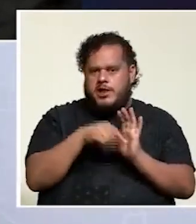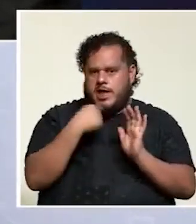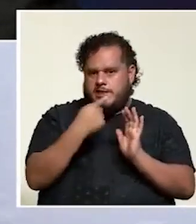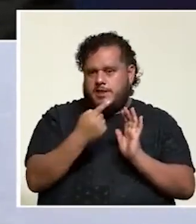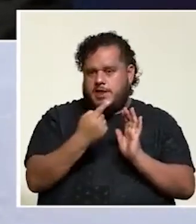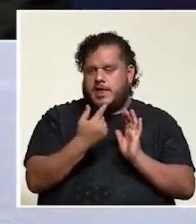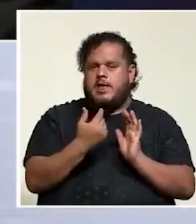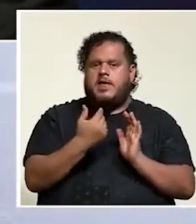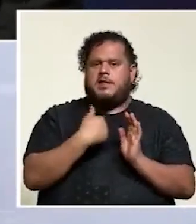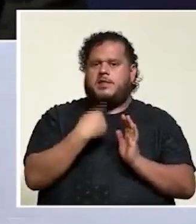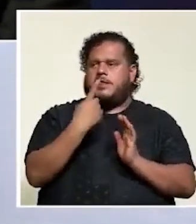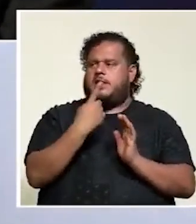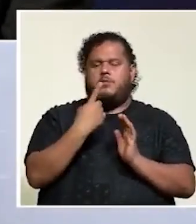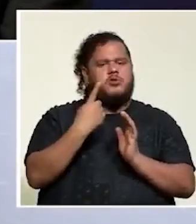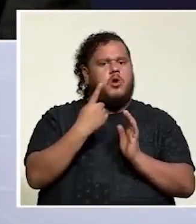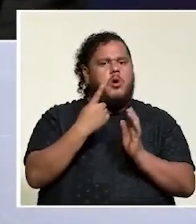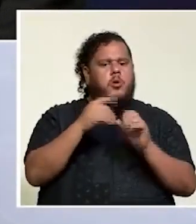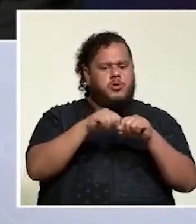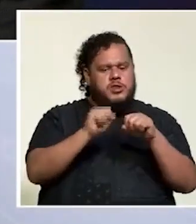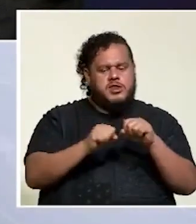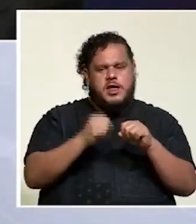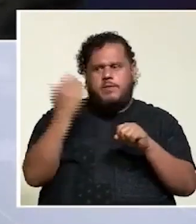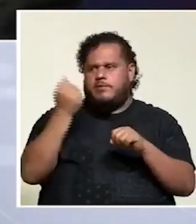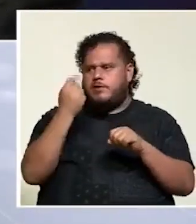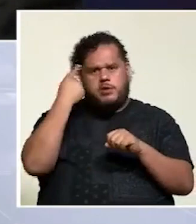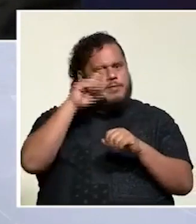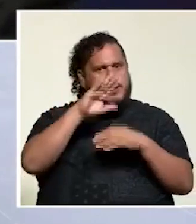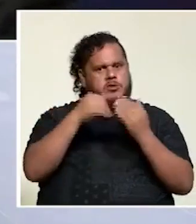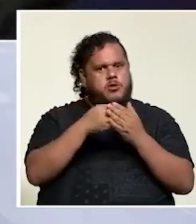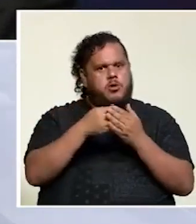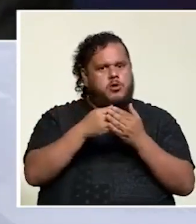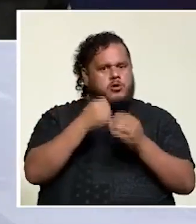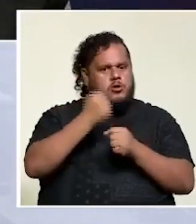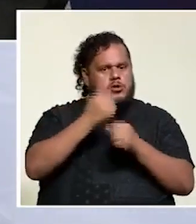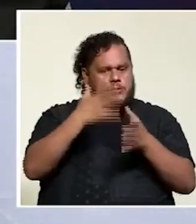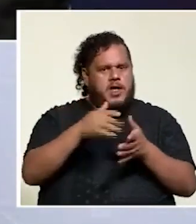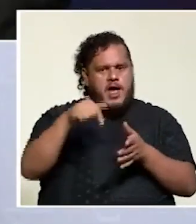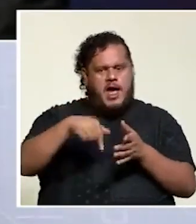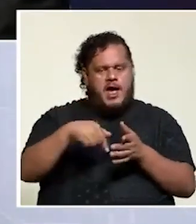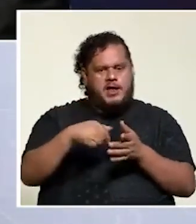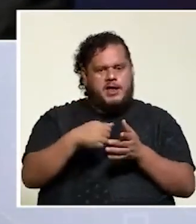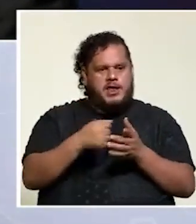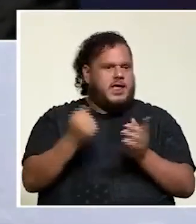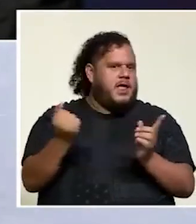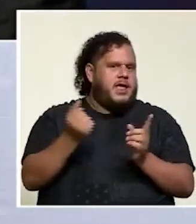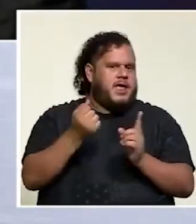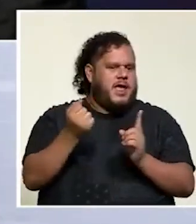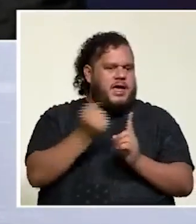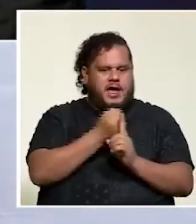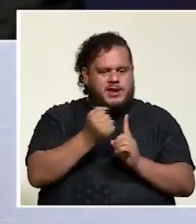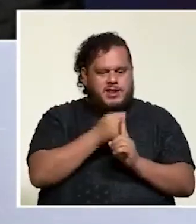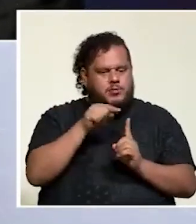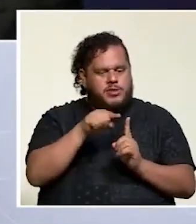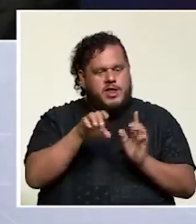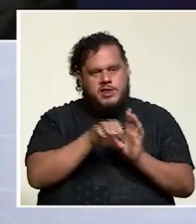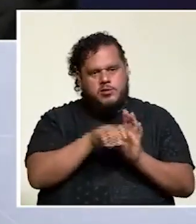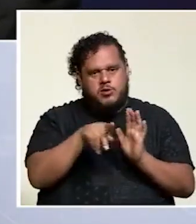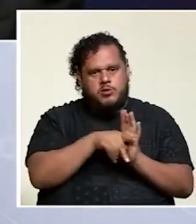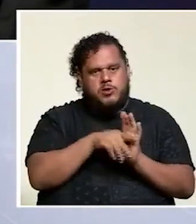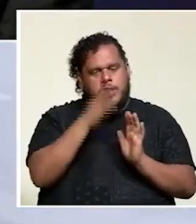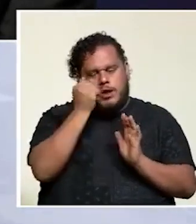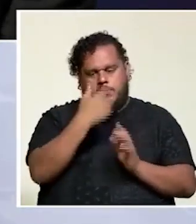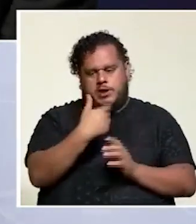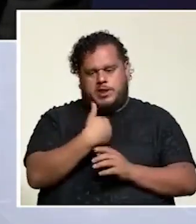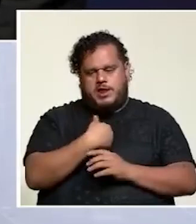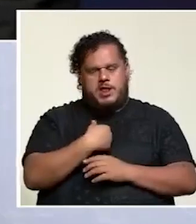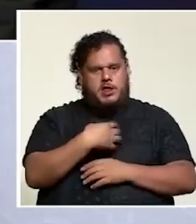que hay un régimen de pensiones para todos los trabajadores, y aquí violamos la Constitución, claro, porque le conviene a los magistrados, ¿verdad? Porque tienen su